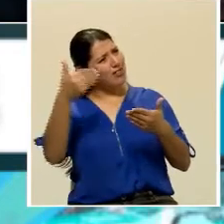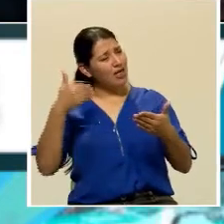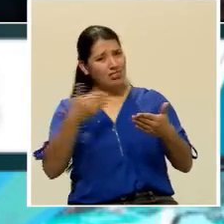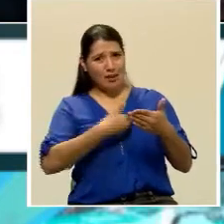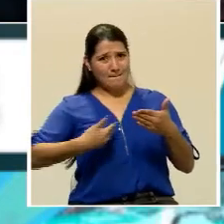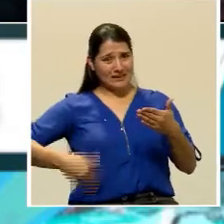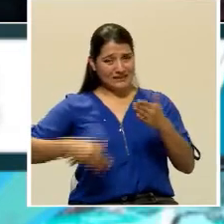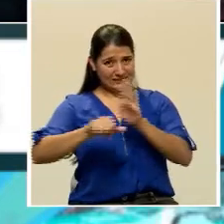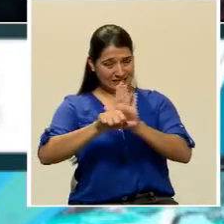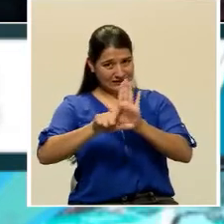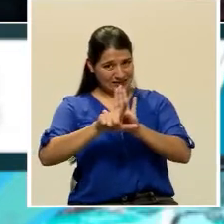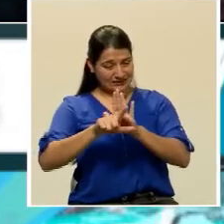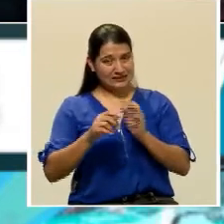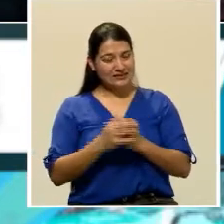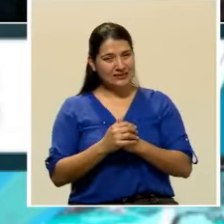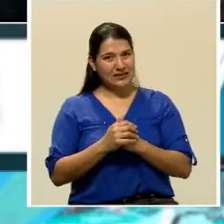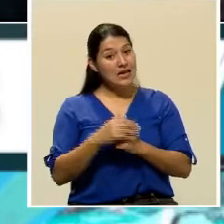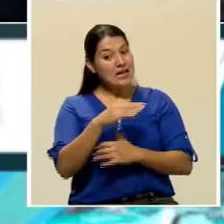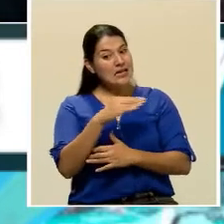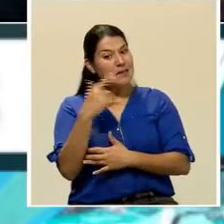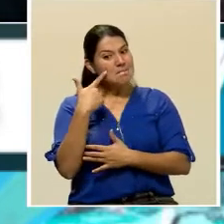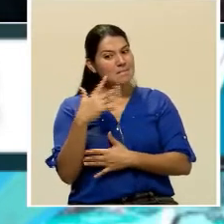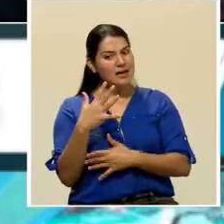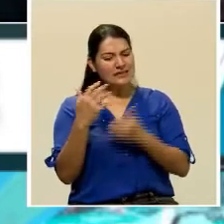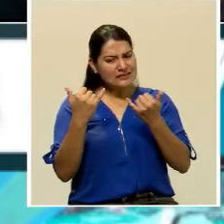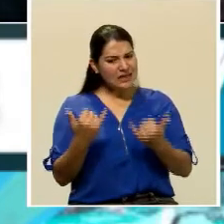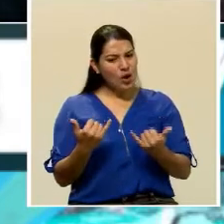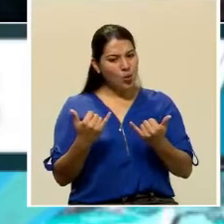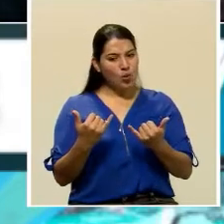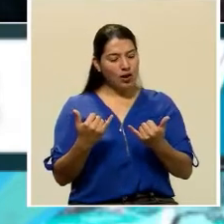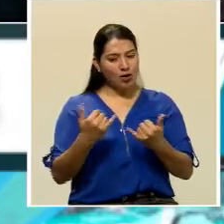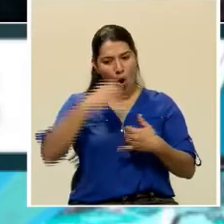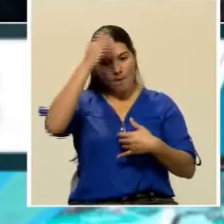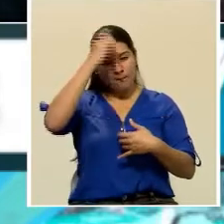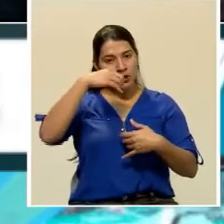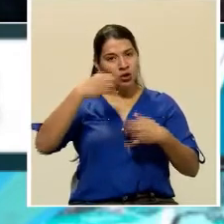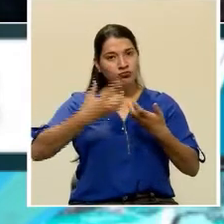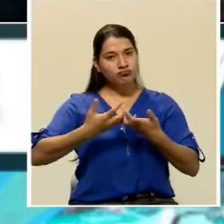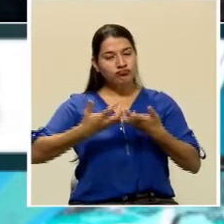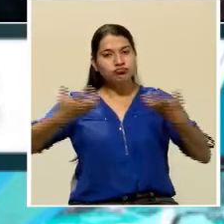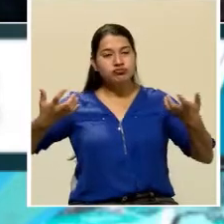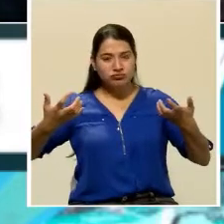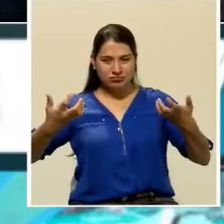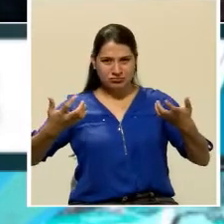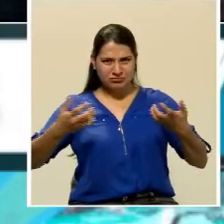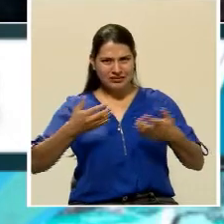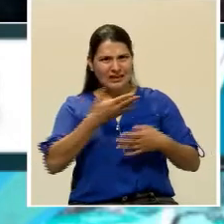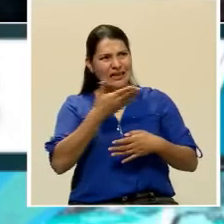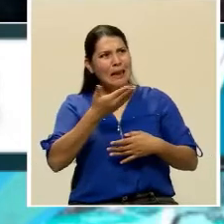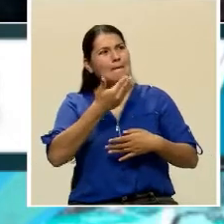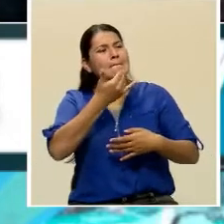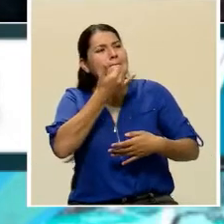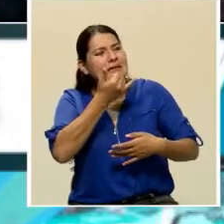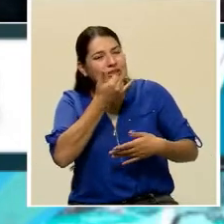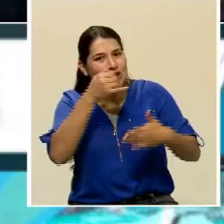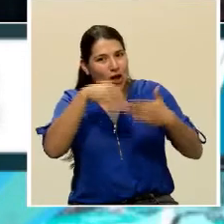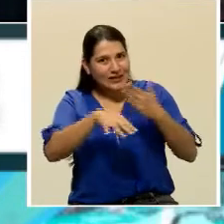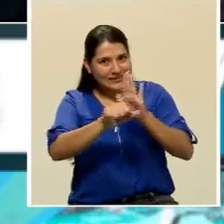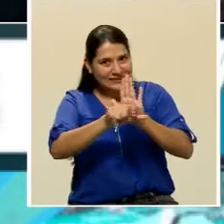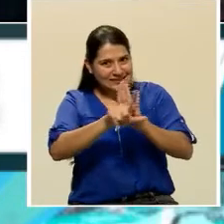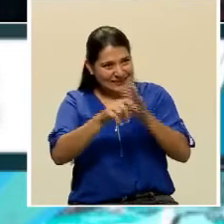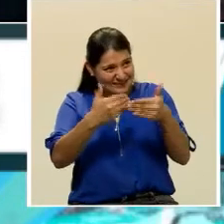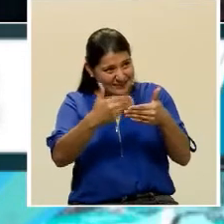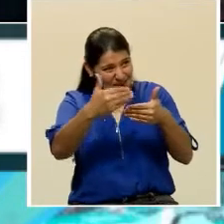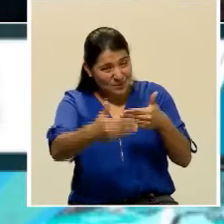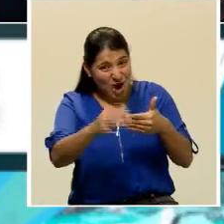parece más dividida y con un ánimo menos constructivo. ¿Qué pasó en el Congreso después del 8 de mayo? ¿Es el efecto